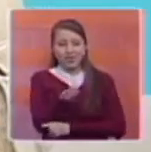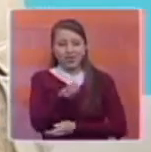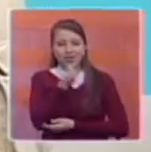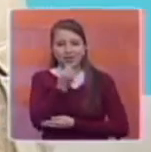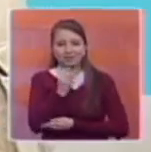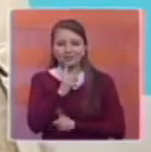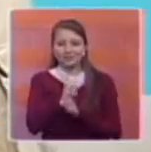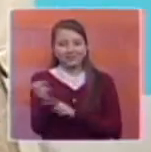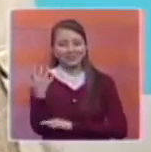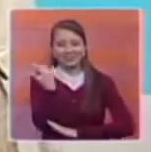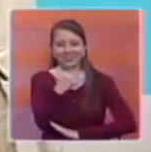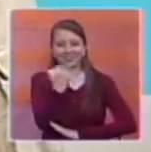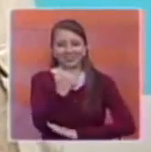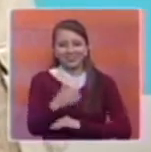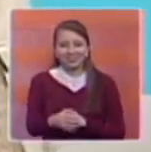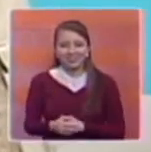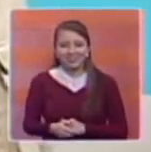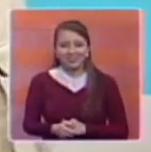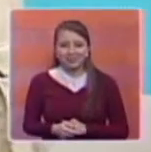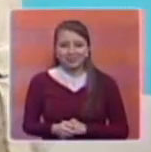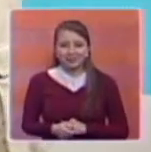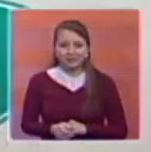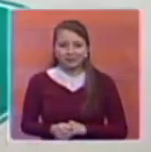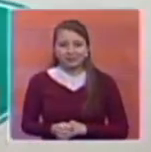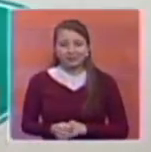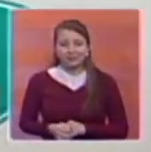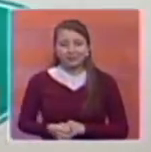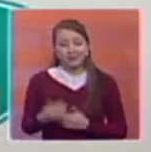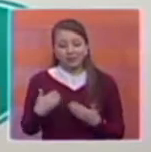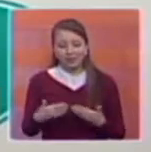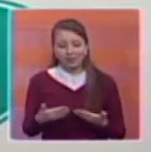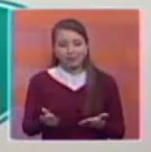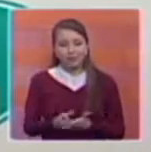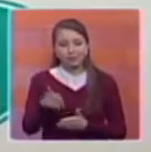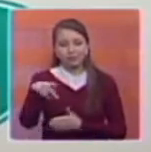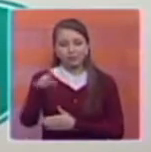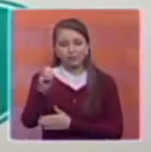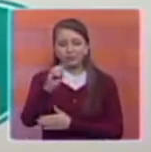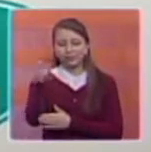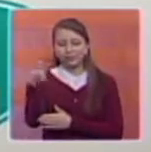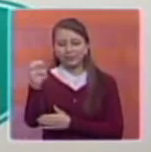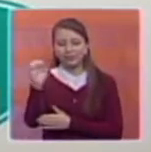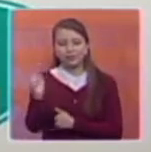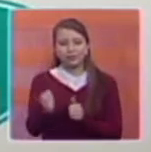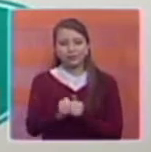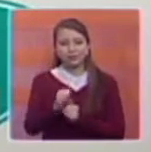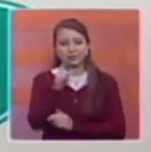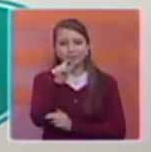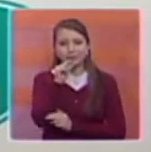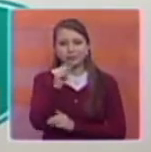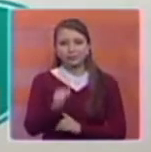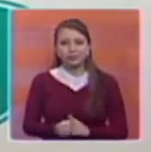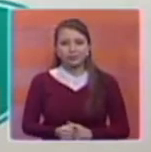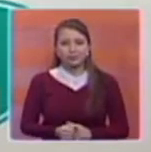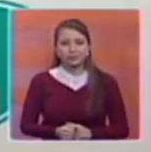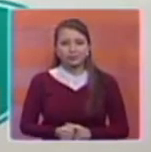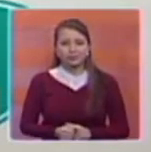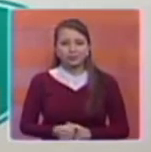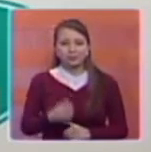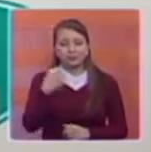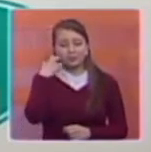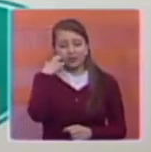se ríe, ¿no? Entonces vamos a hacer un pozole mixto de carnecita de pollo con